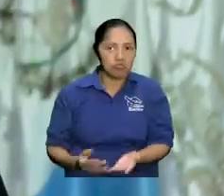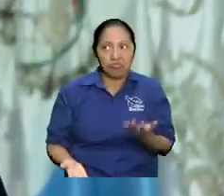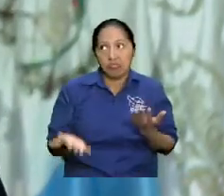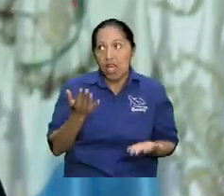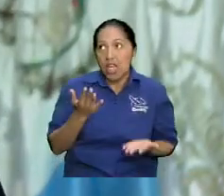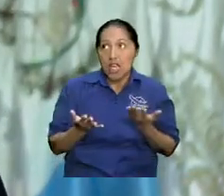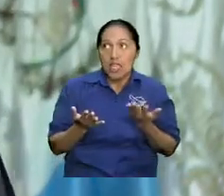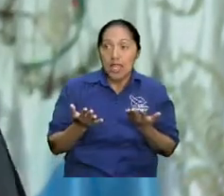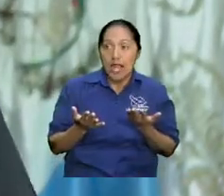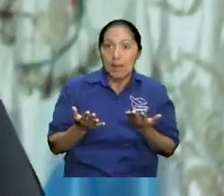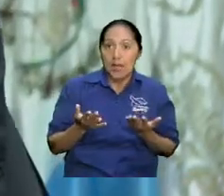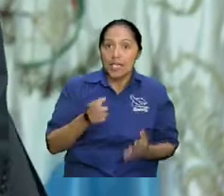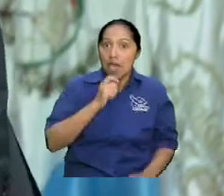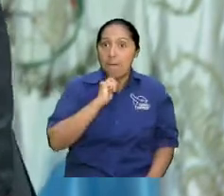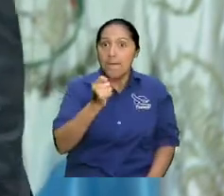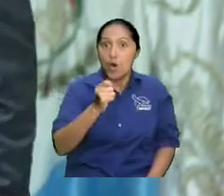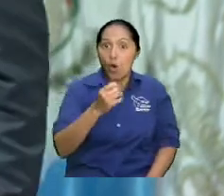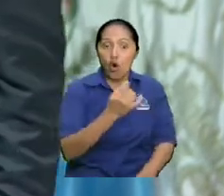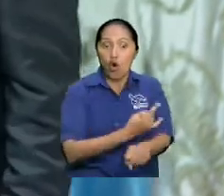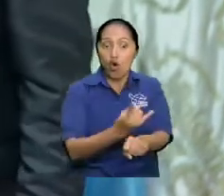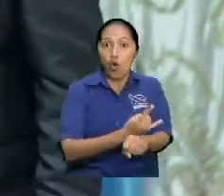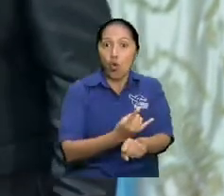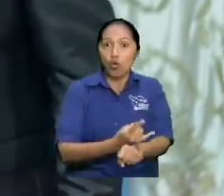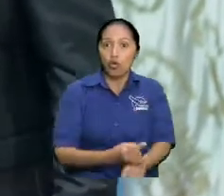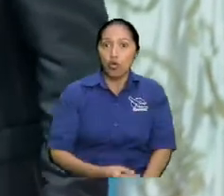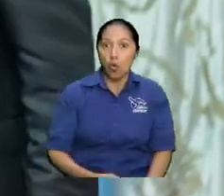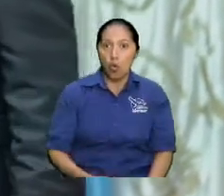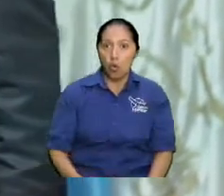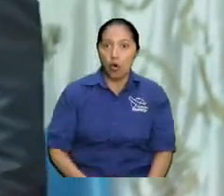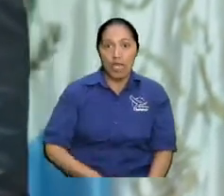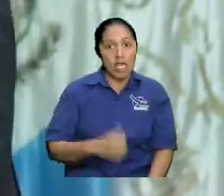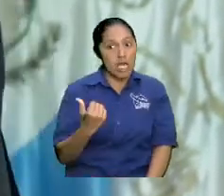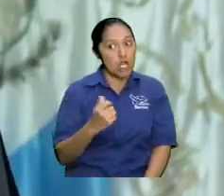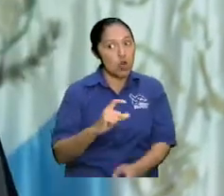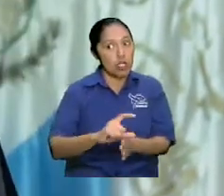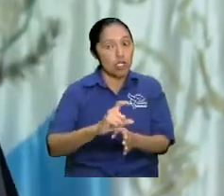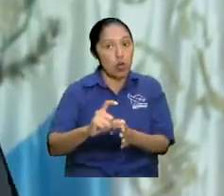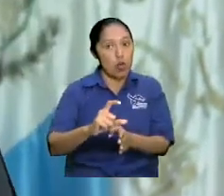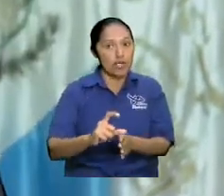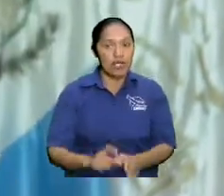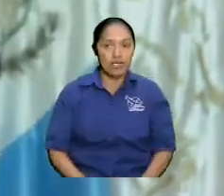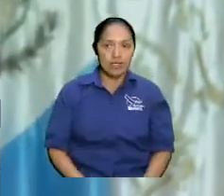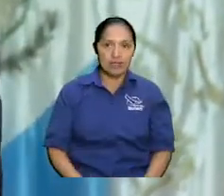vienen las inscripciones. Va, sí, tenés razón. Tenés razón, don Sata.